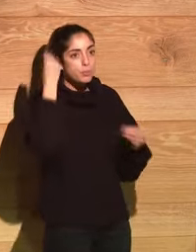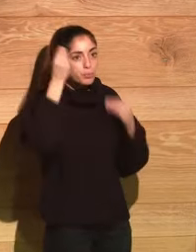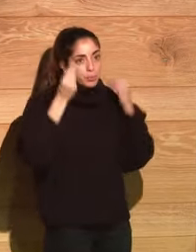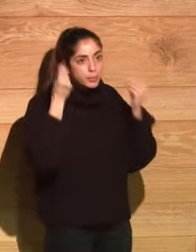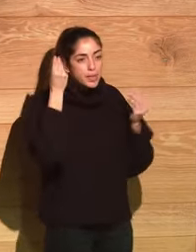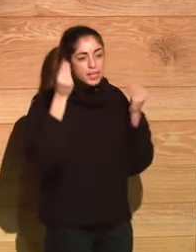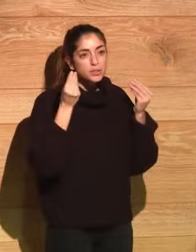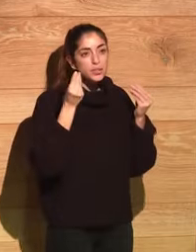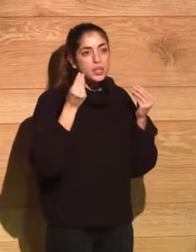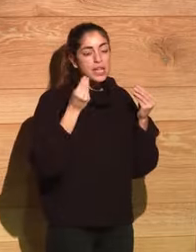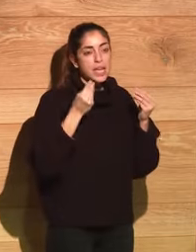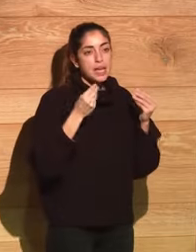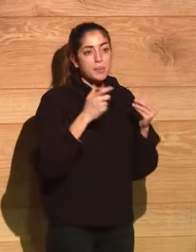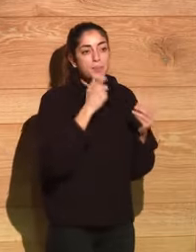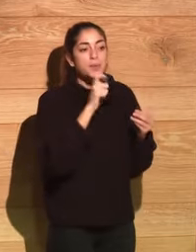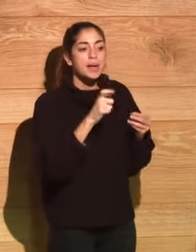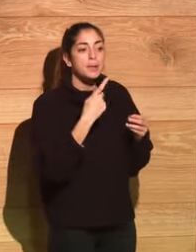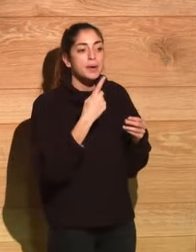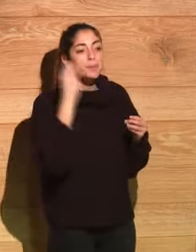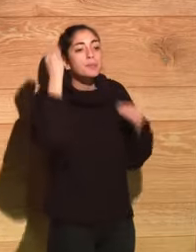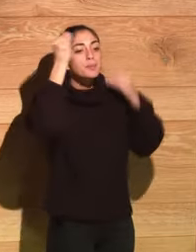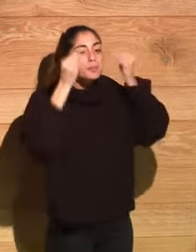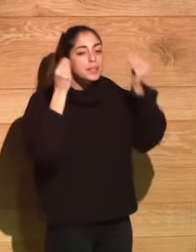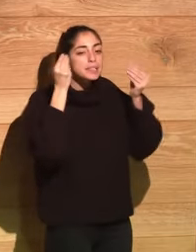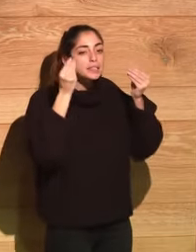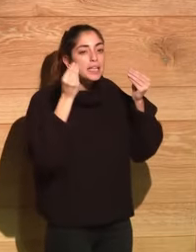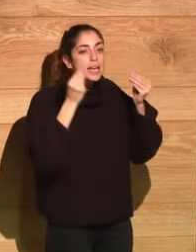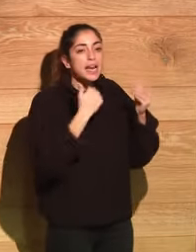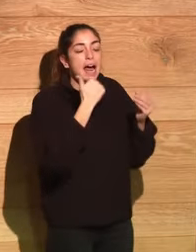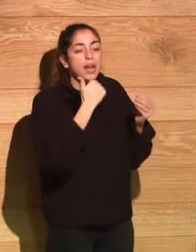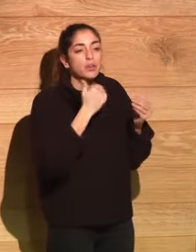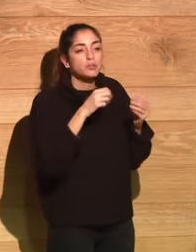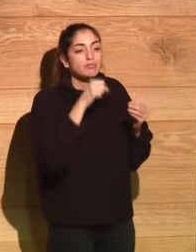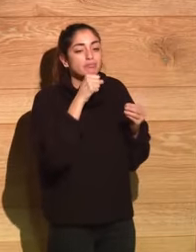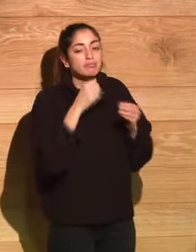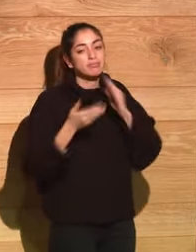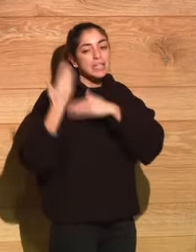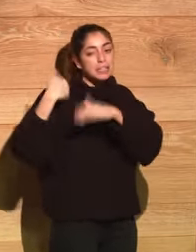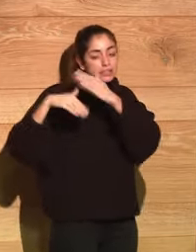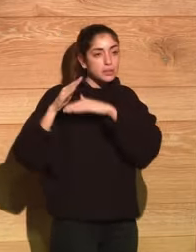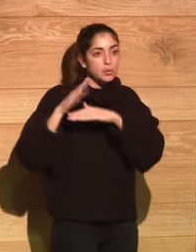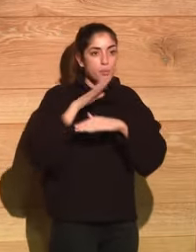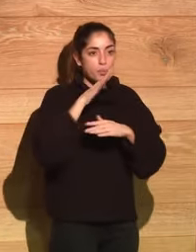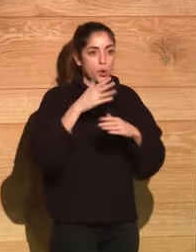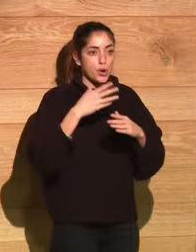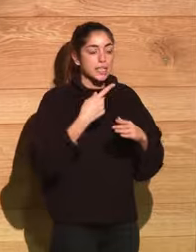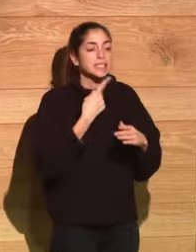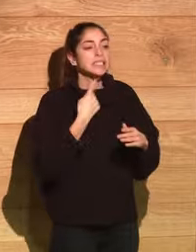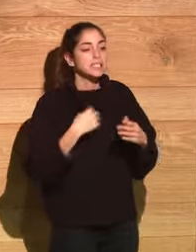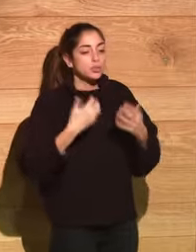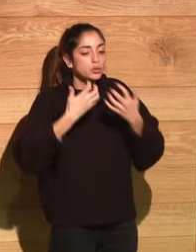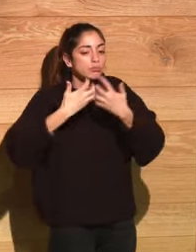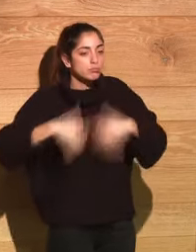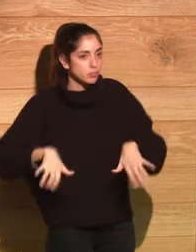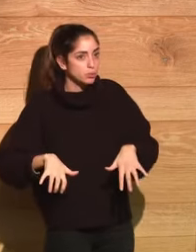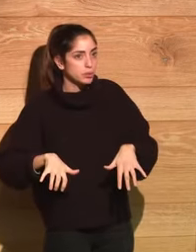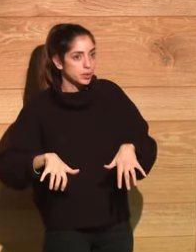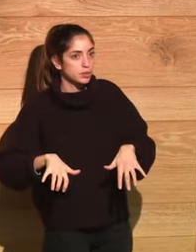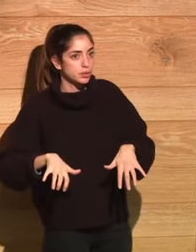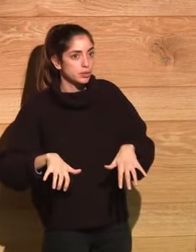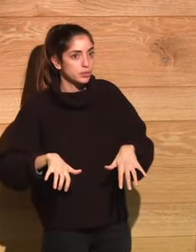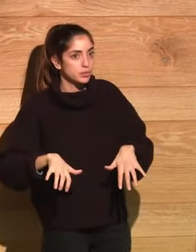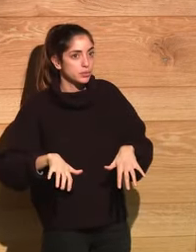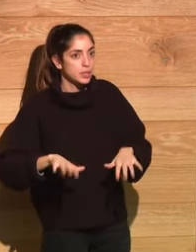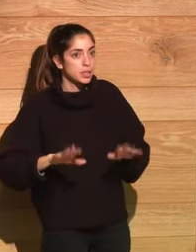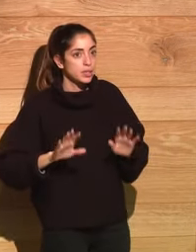palabra pensar. A mí filosofía del deseo me sugiere un pensar sistemático. Mientras que, bueno,